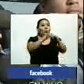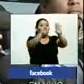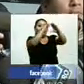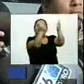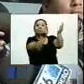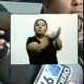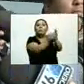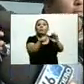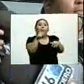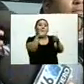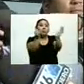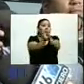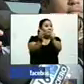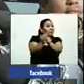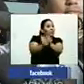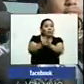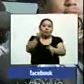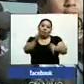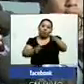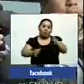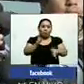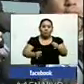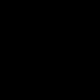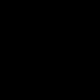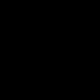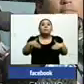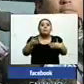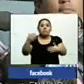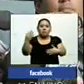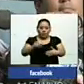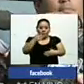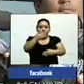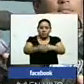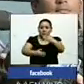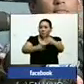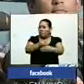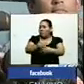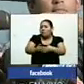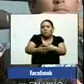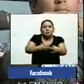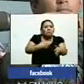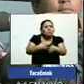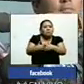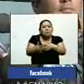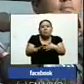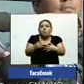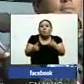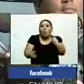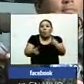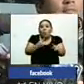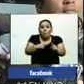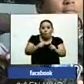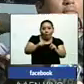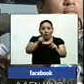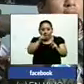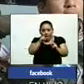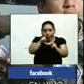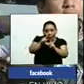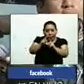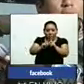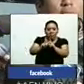Son hechos delictivos que deben enfrentarse evidentemente de cualquier artimaña que quiera